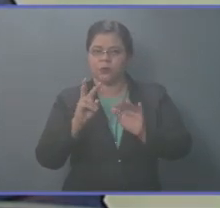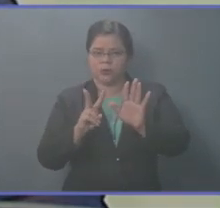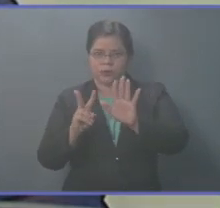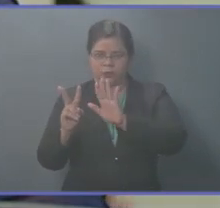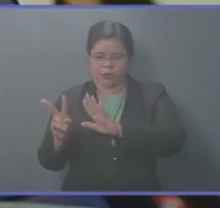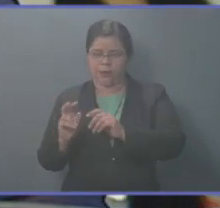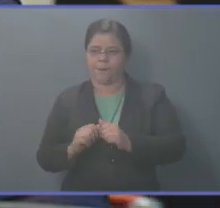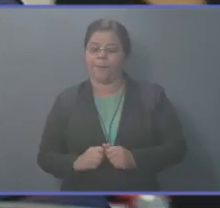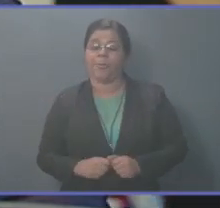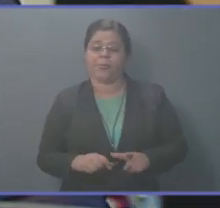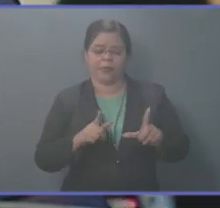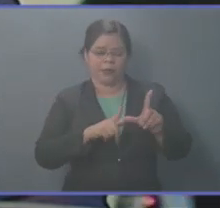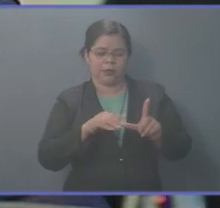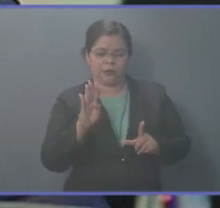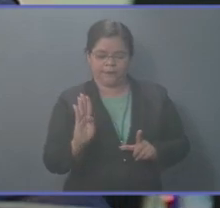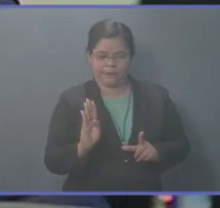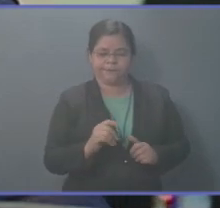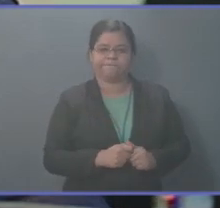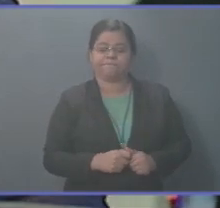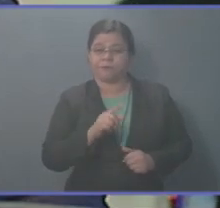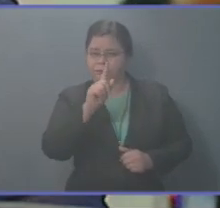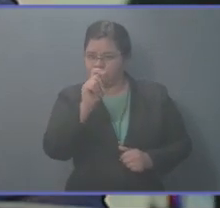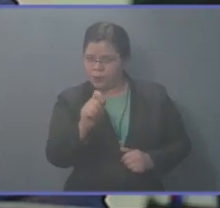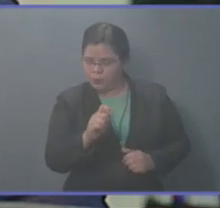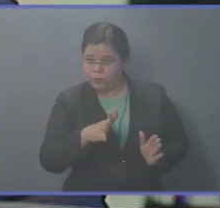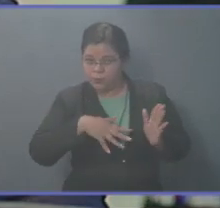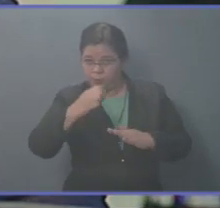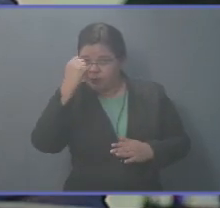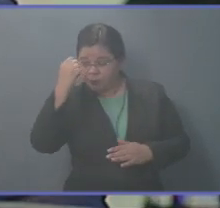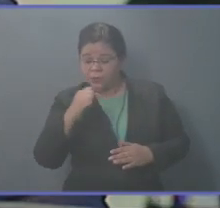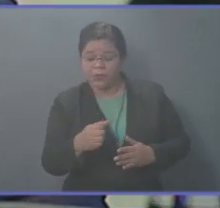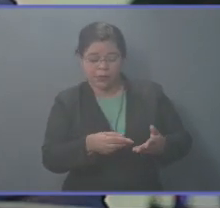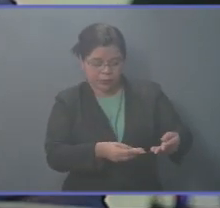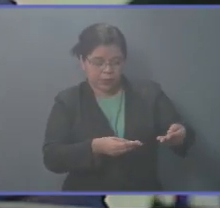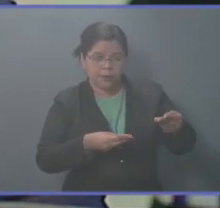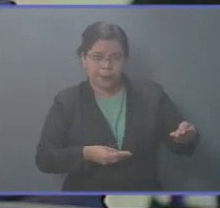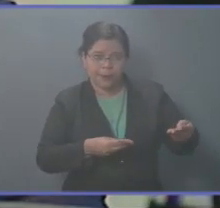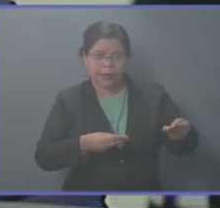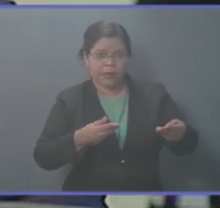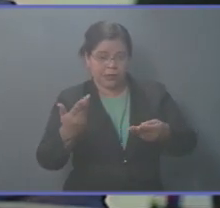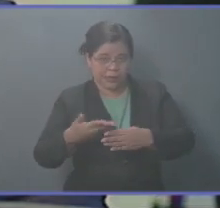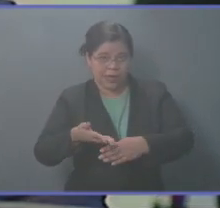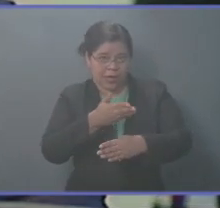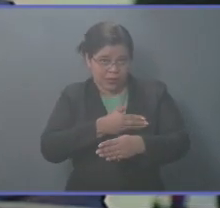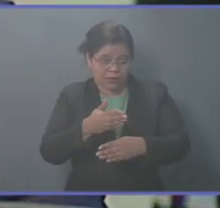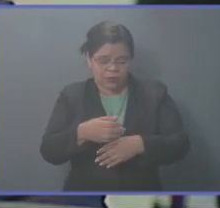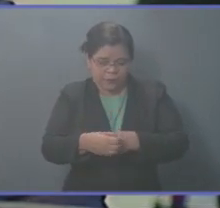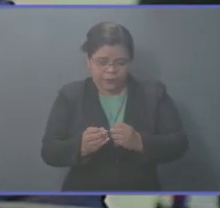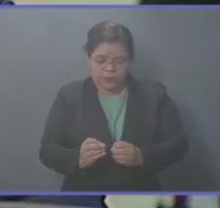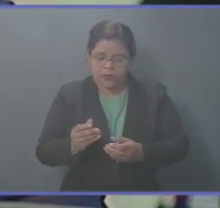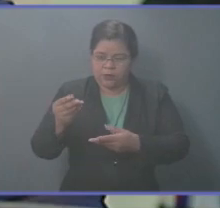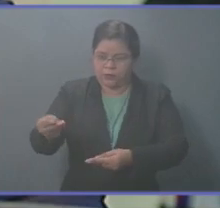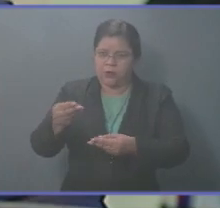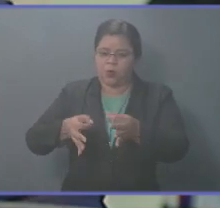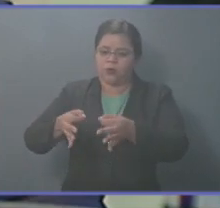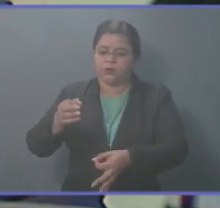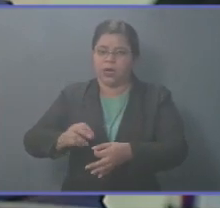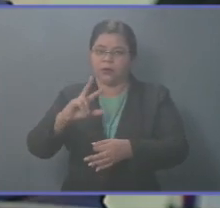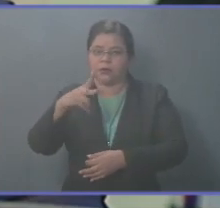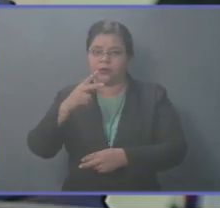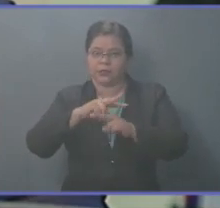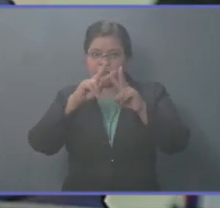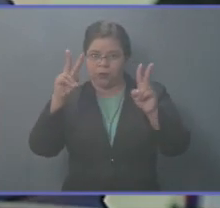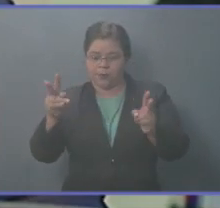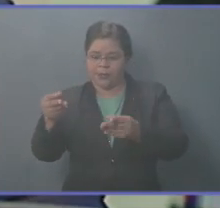271-277. B. Un punto que merece atención es que la documentación remitida a esta sede por el Juzgado Tercera de Paz de Santa